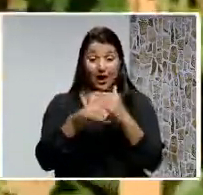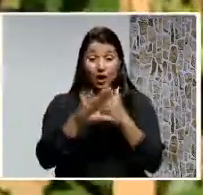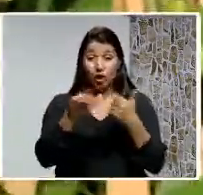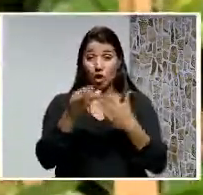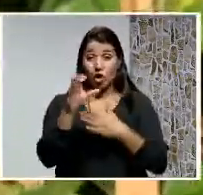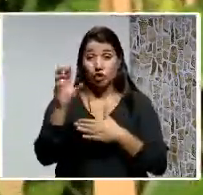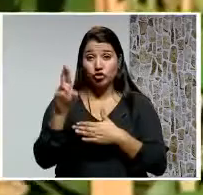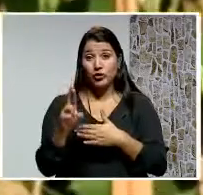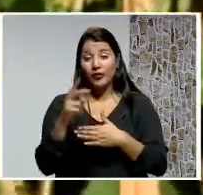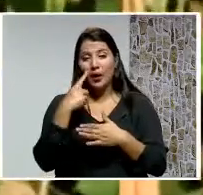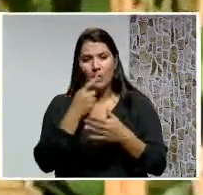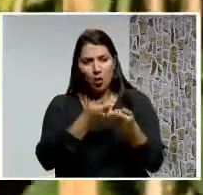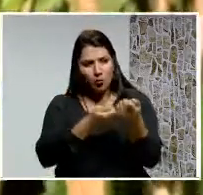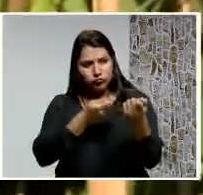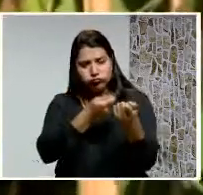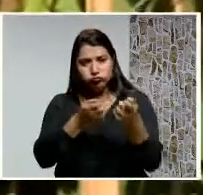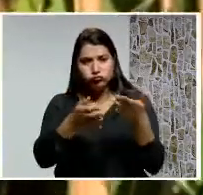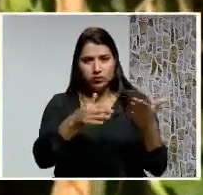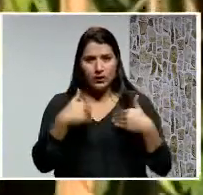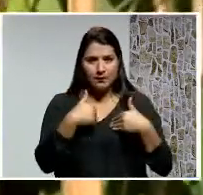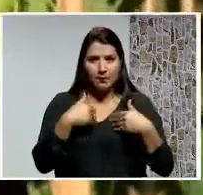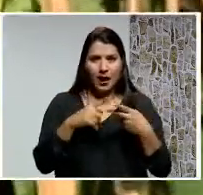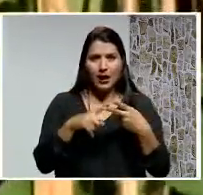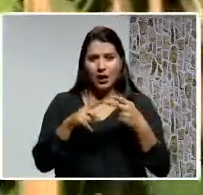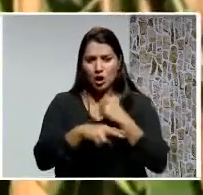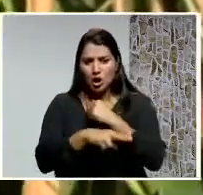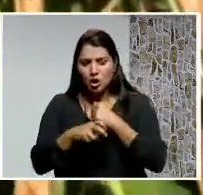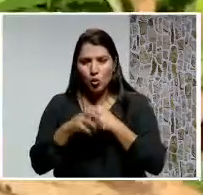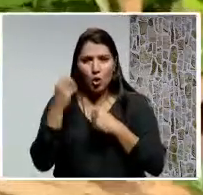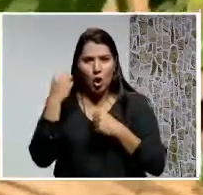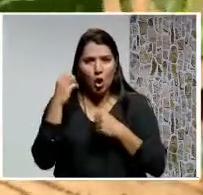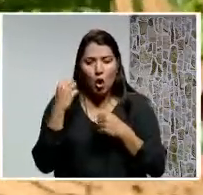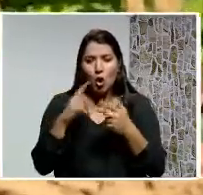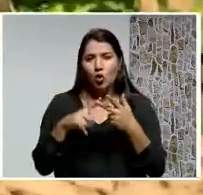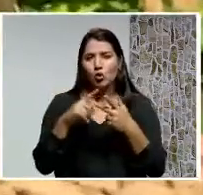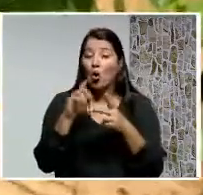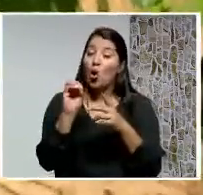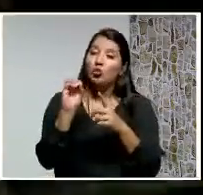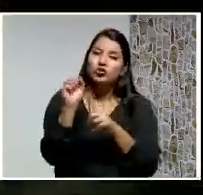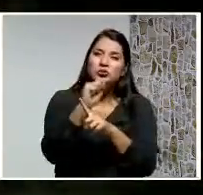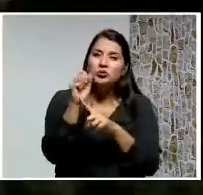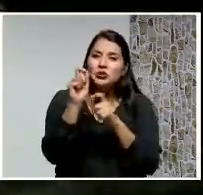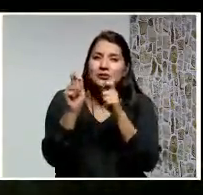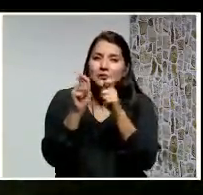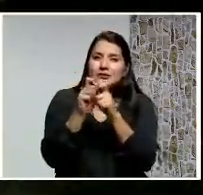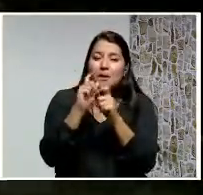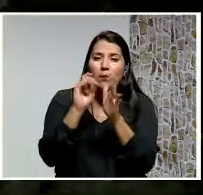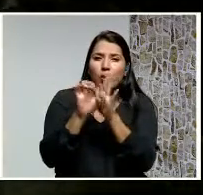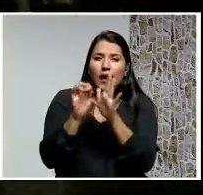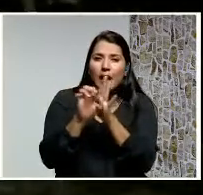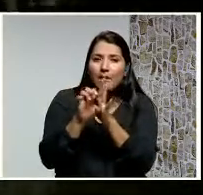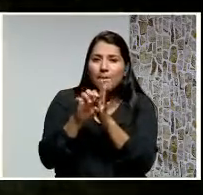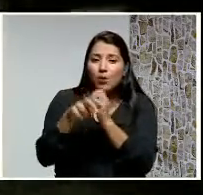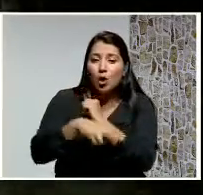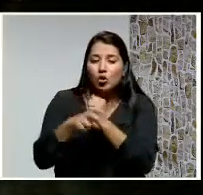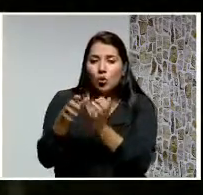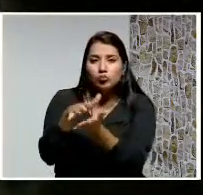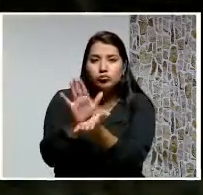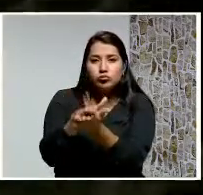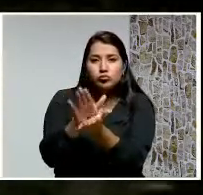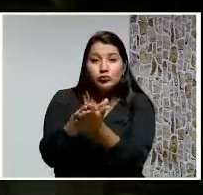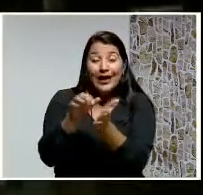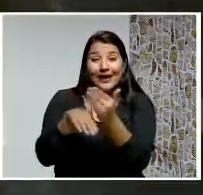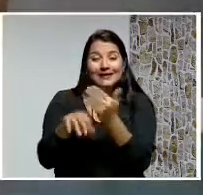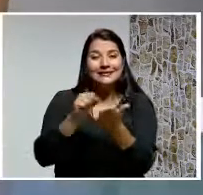ilegal, orería, invasión de áreas protegidas, así como casos específicos como la atención de la lagarteada en Ortega, Santa Cruz,